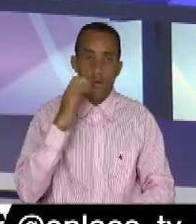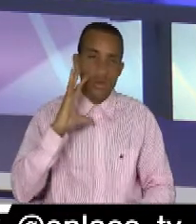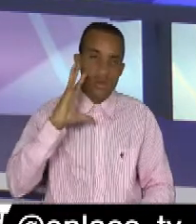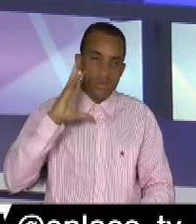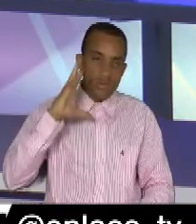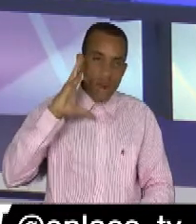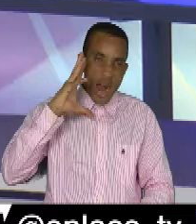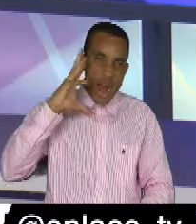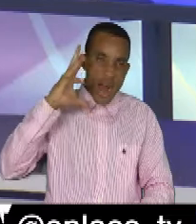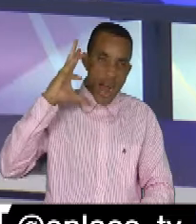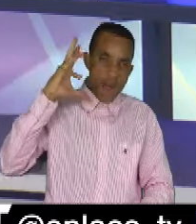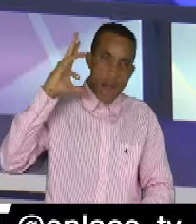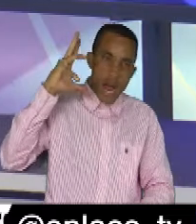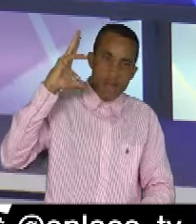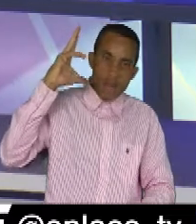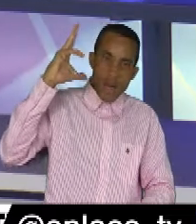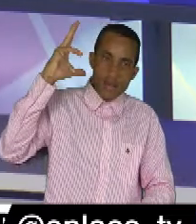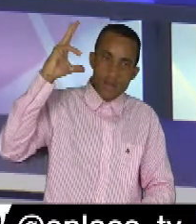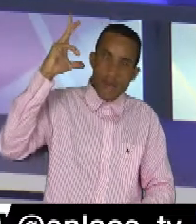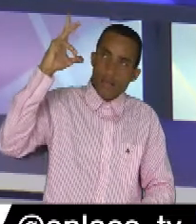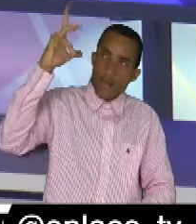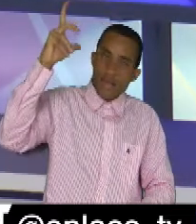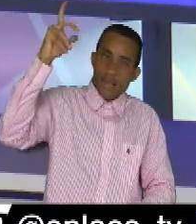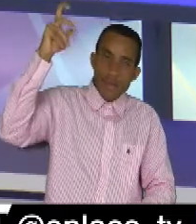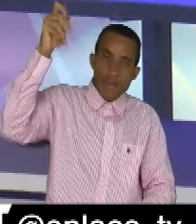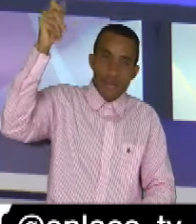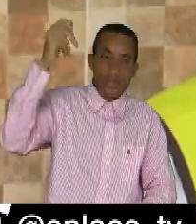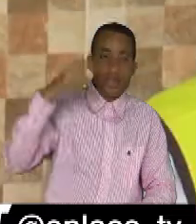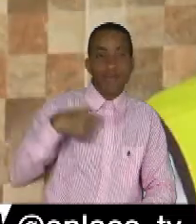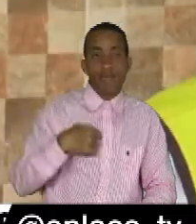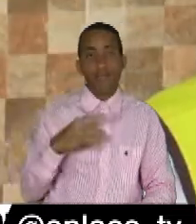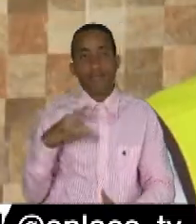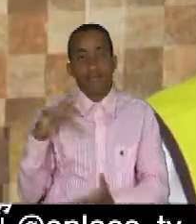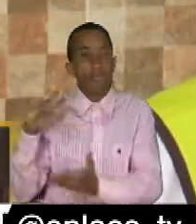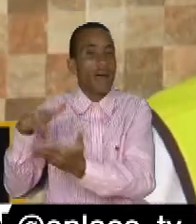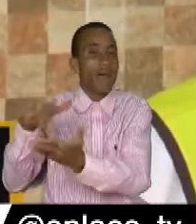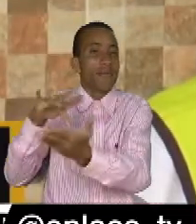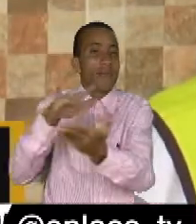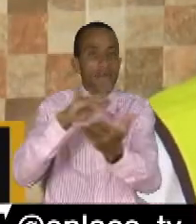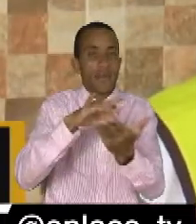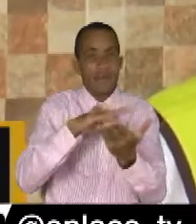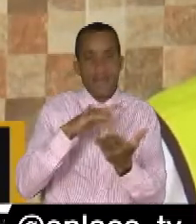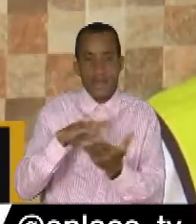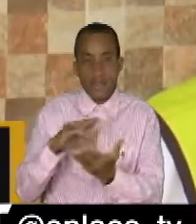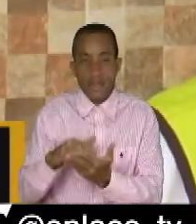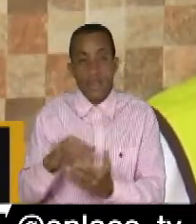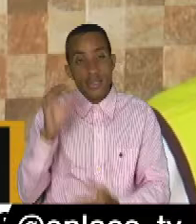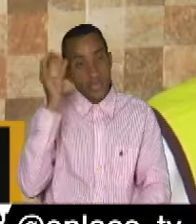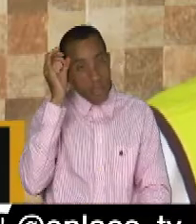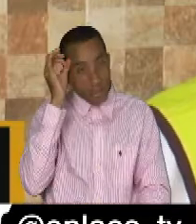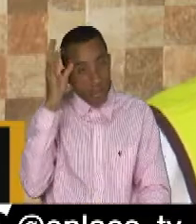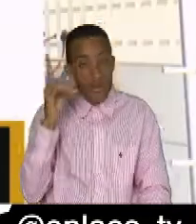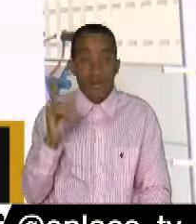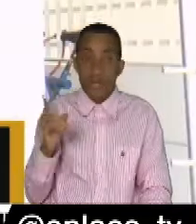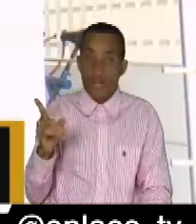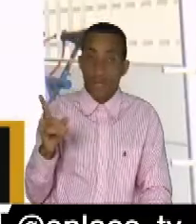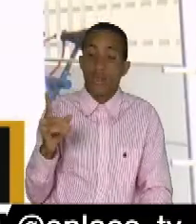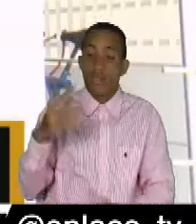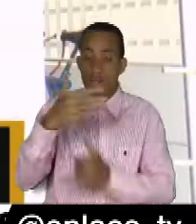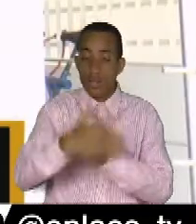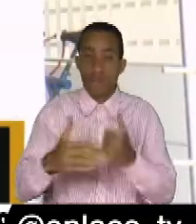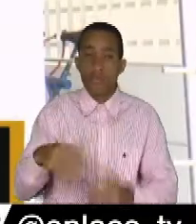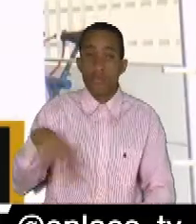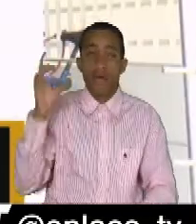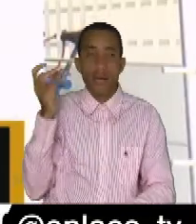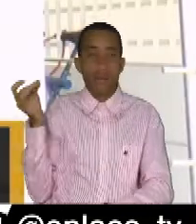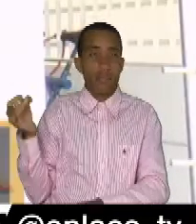para realizarse un examen especializado en La Habana, Cuba. Este hombre podría ser la persona más alta del país, mide más de 2,28 metros